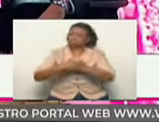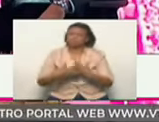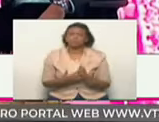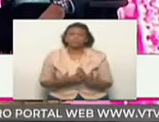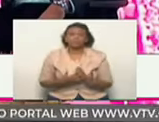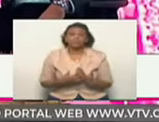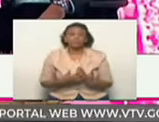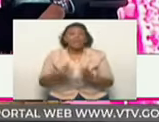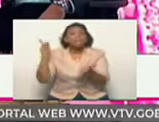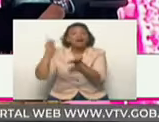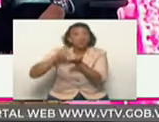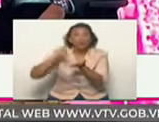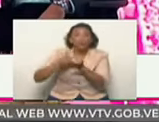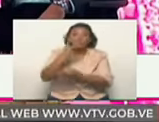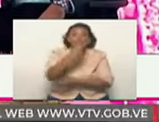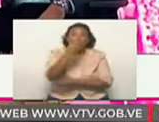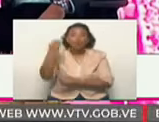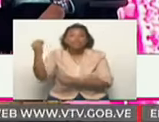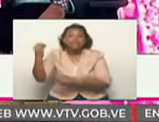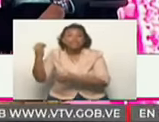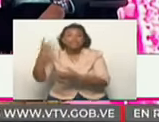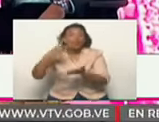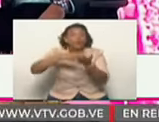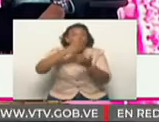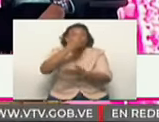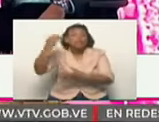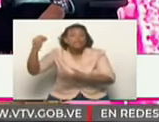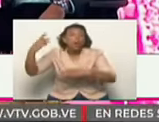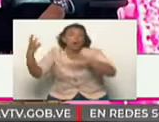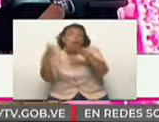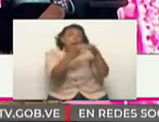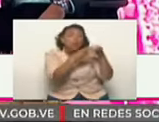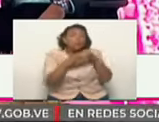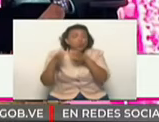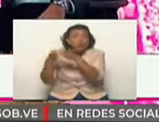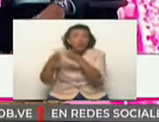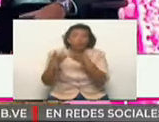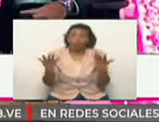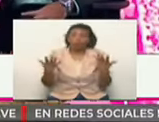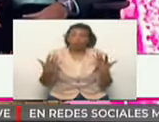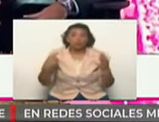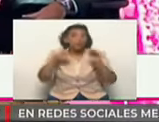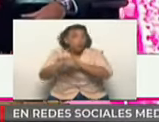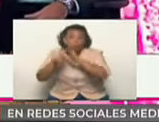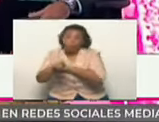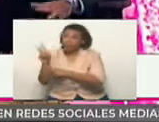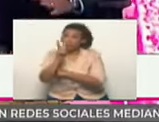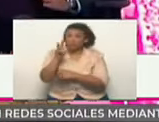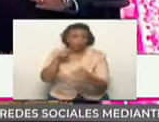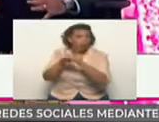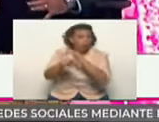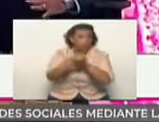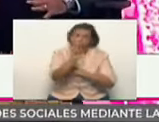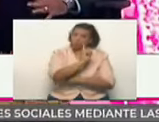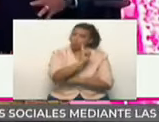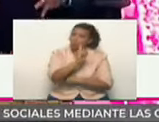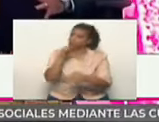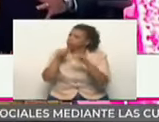Hemos participado en más de 200 reuniones. No somos unos arroceros ni unos recién llegados.